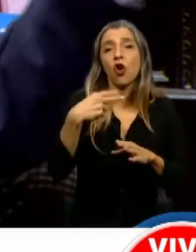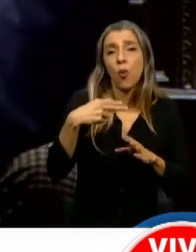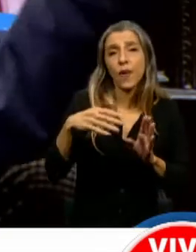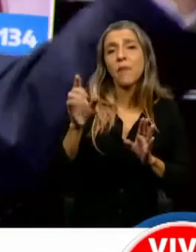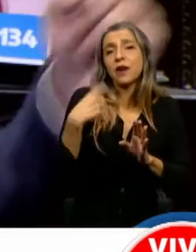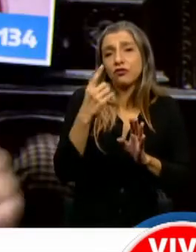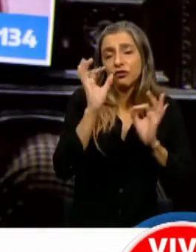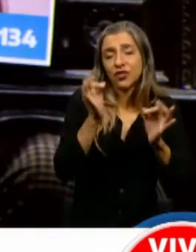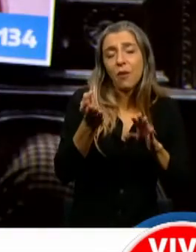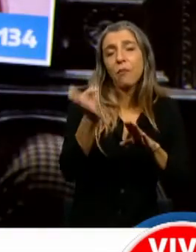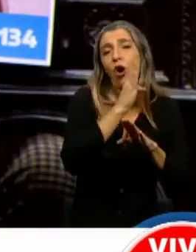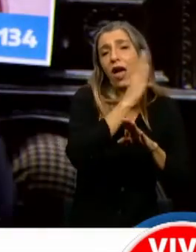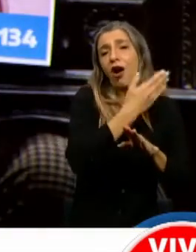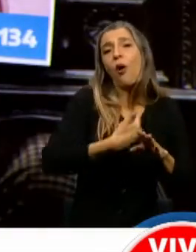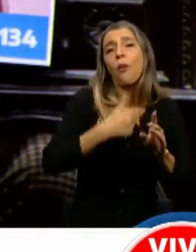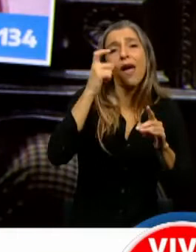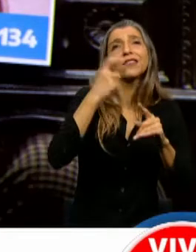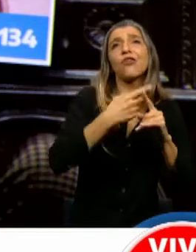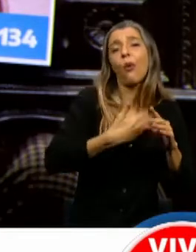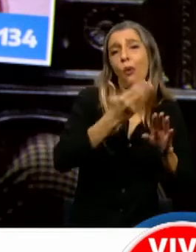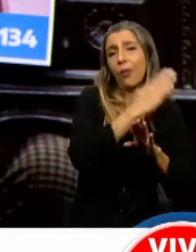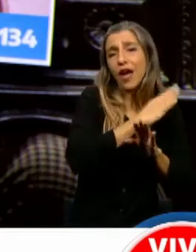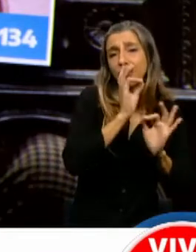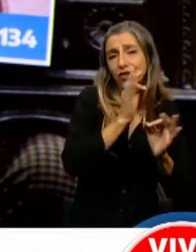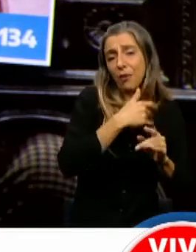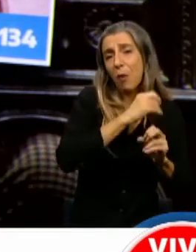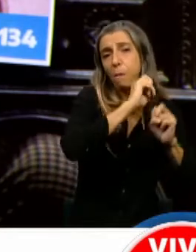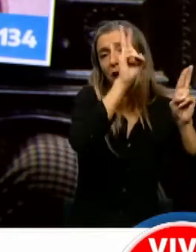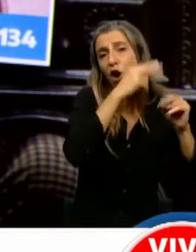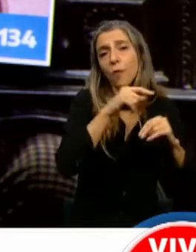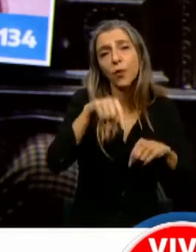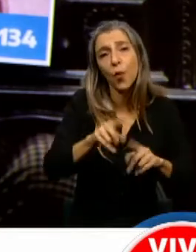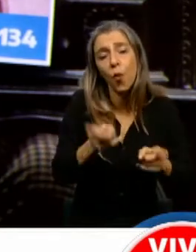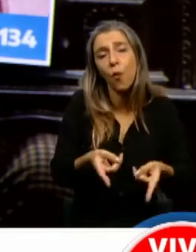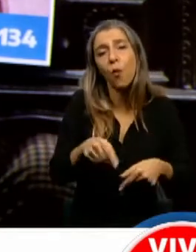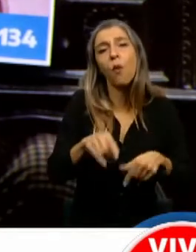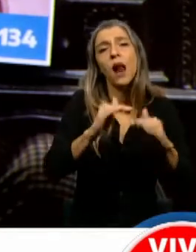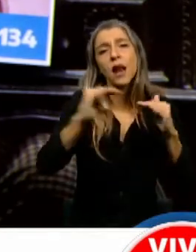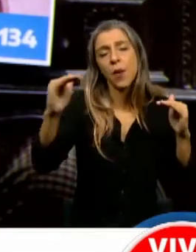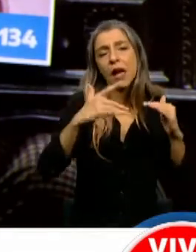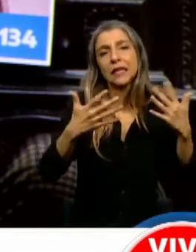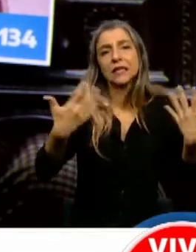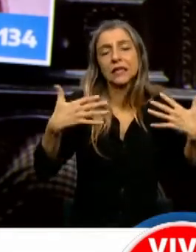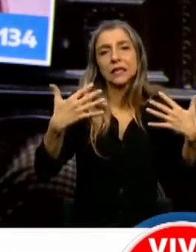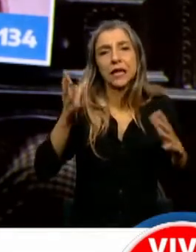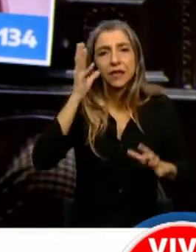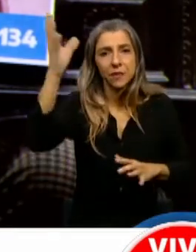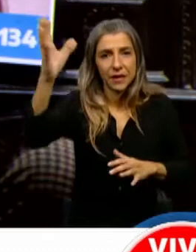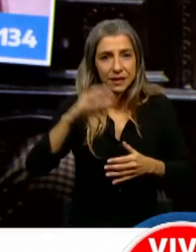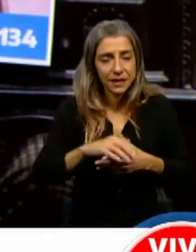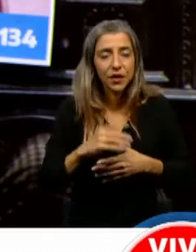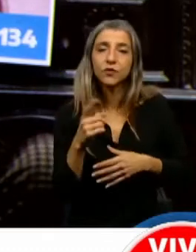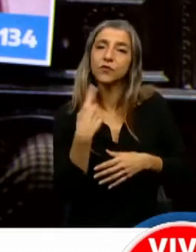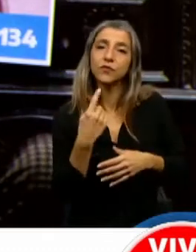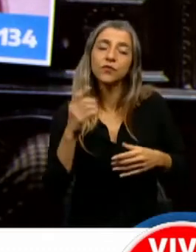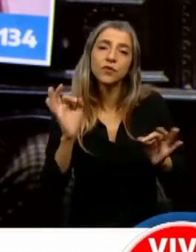que lo que dejó el gobierno anterior, pero que todavía es un nivel alto. Entonces, nuestro gobierno se tiene que plantear, por un